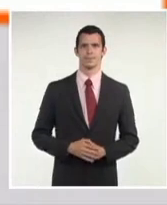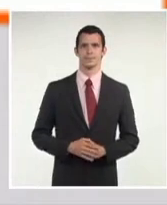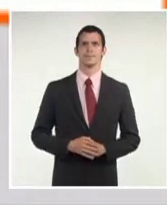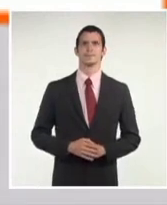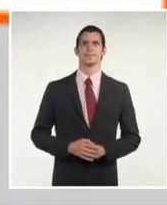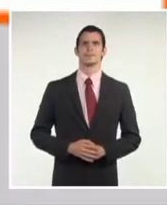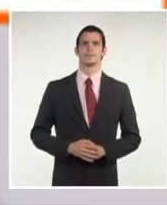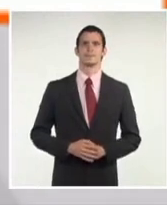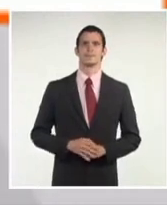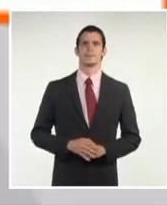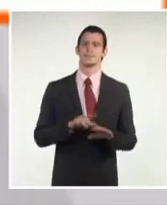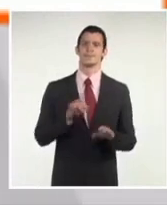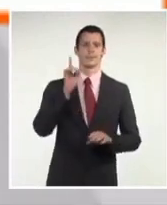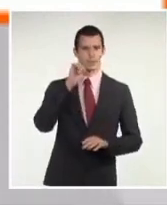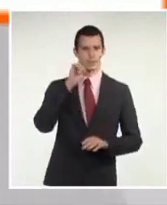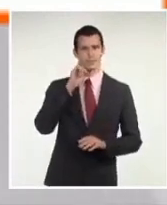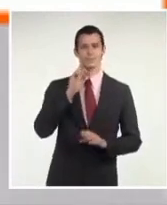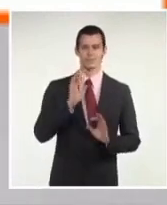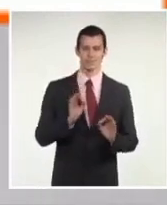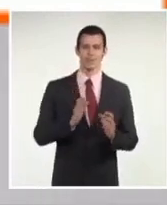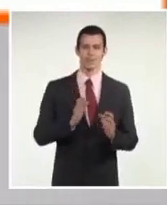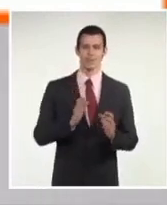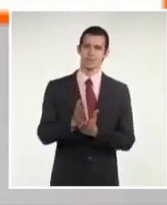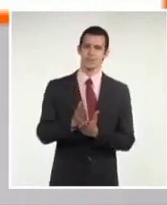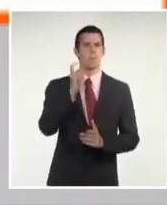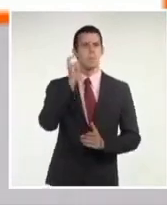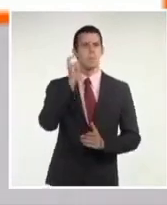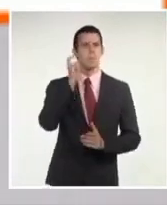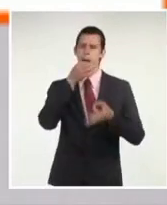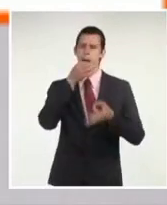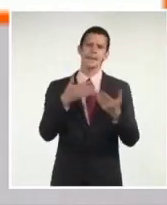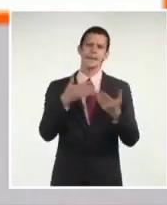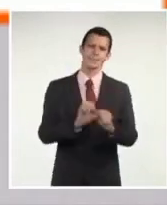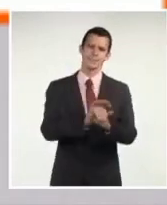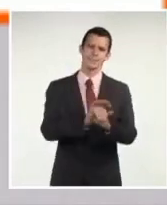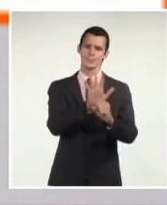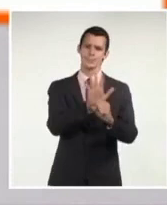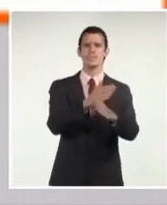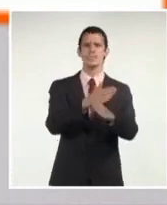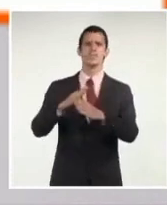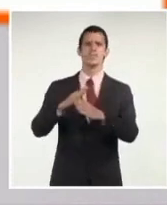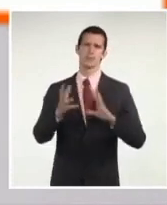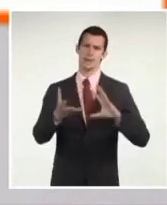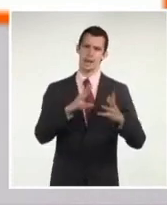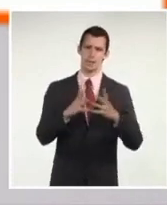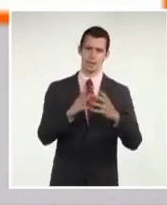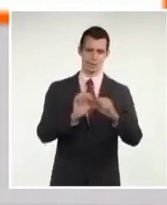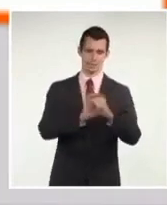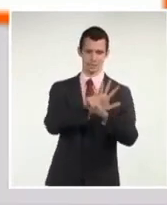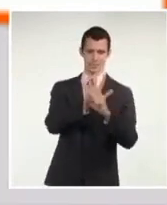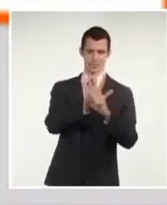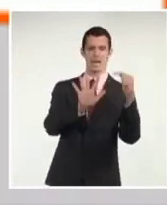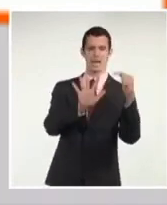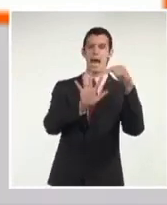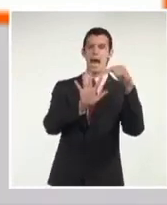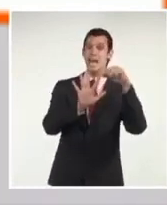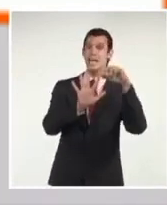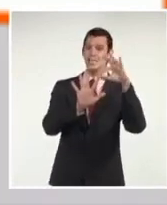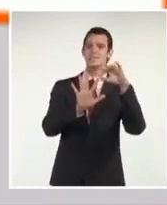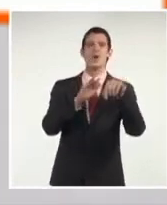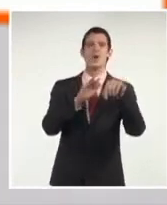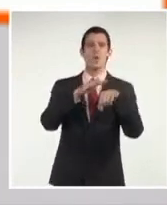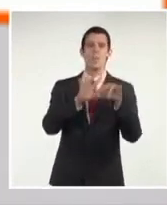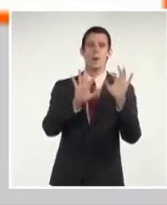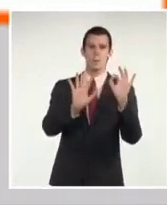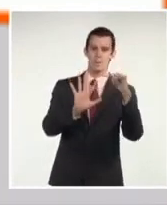imagen es una zona de la espícula. Y vean que tiene varios colores, son antígenos en definitiva. La segunda imagen